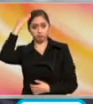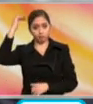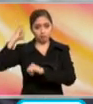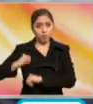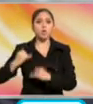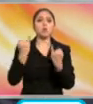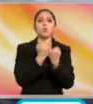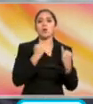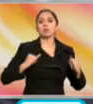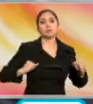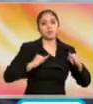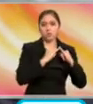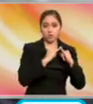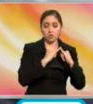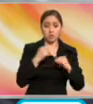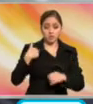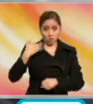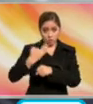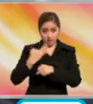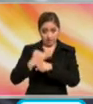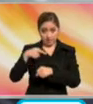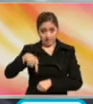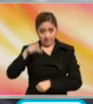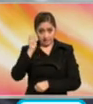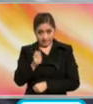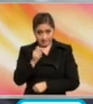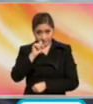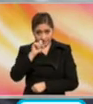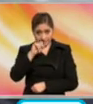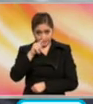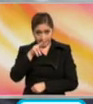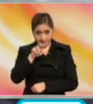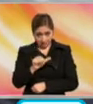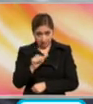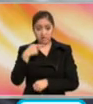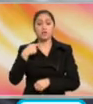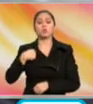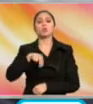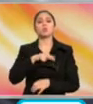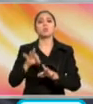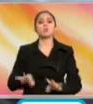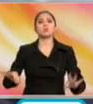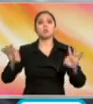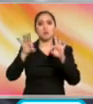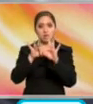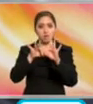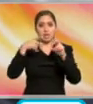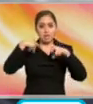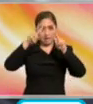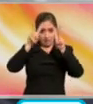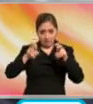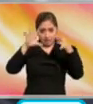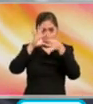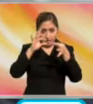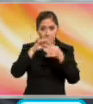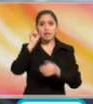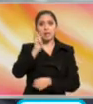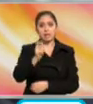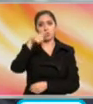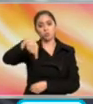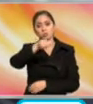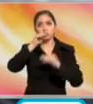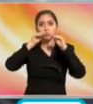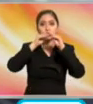Este sistema nacional del que comento, y también algo muy importante, del cual nosotros somos órgano garante, el tema del acceso a la información, el tema de la